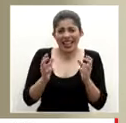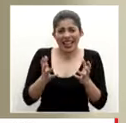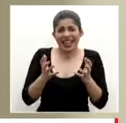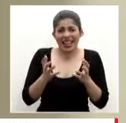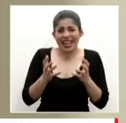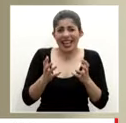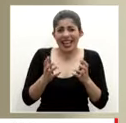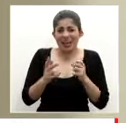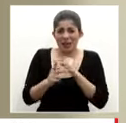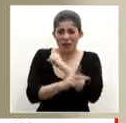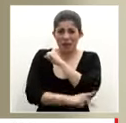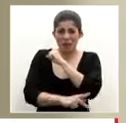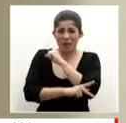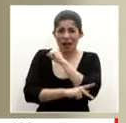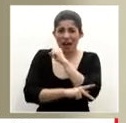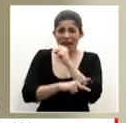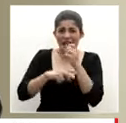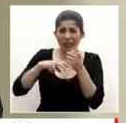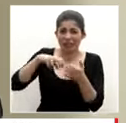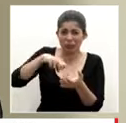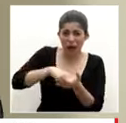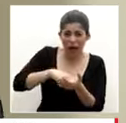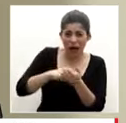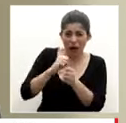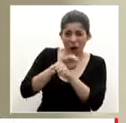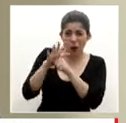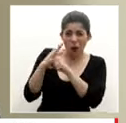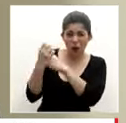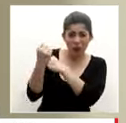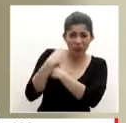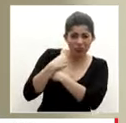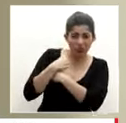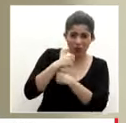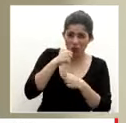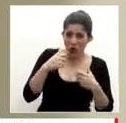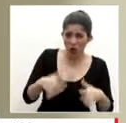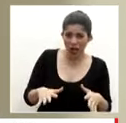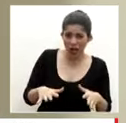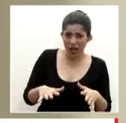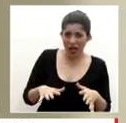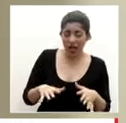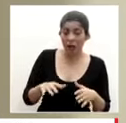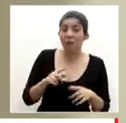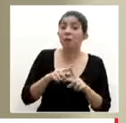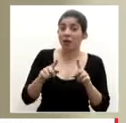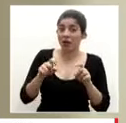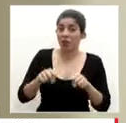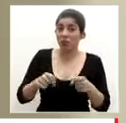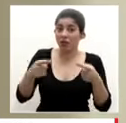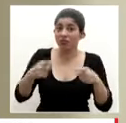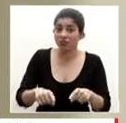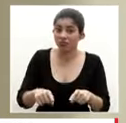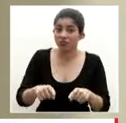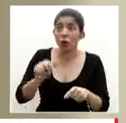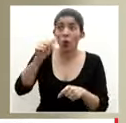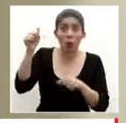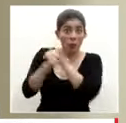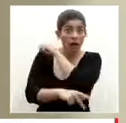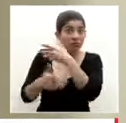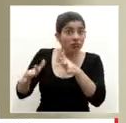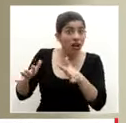tener un país hincado, arrodillado por el COVID-19, y lamentablemente esto ha ocurrido en otros